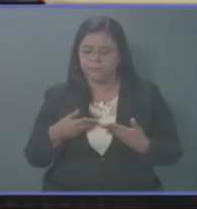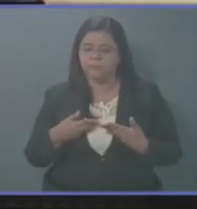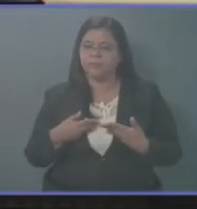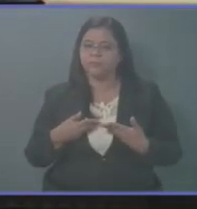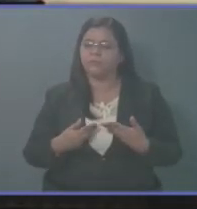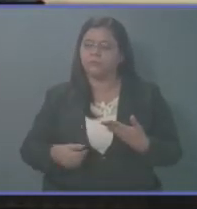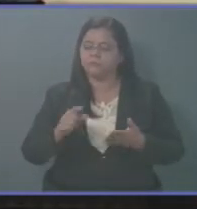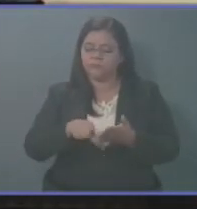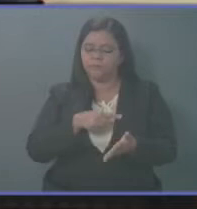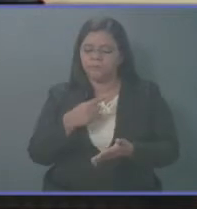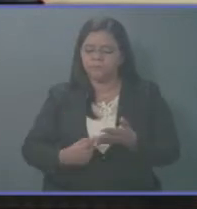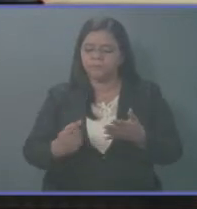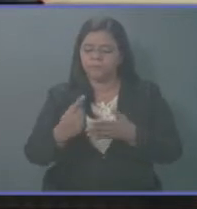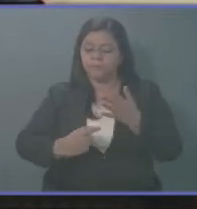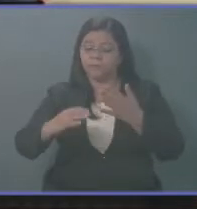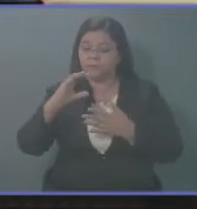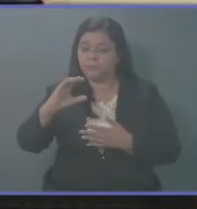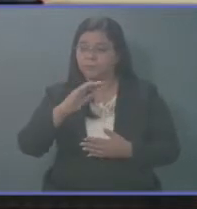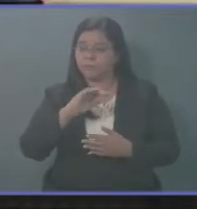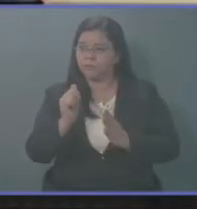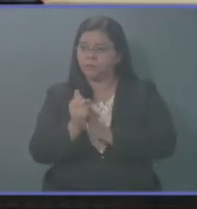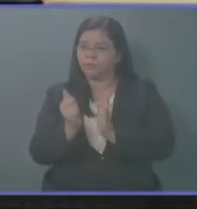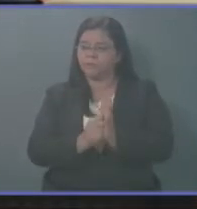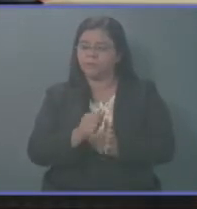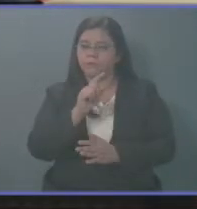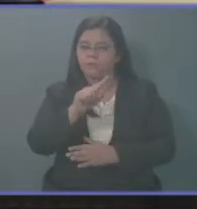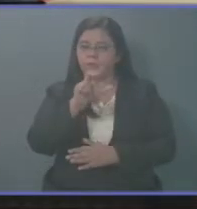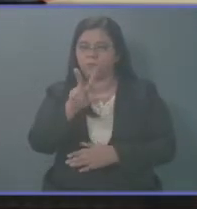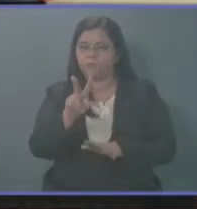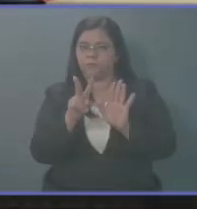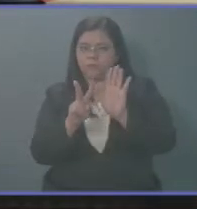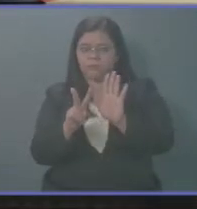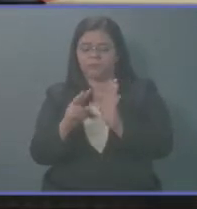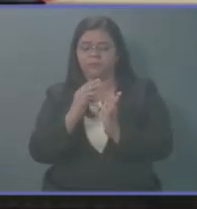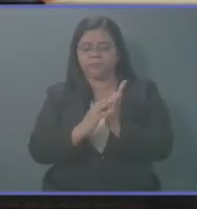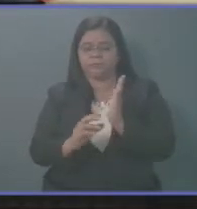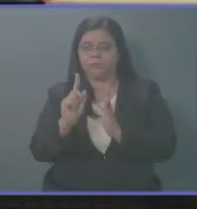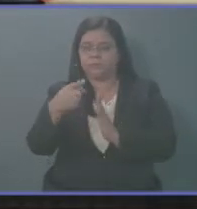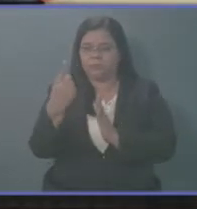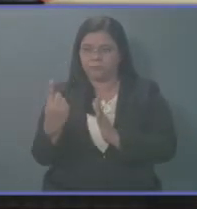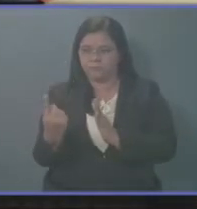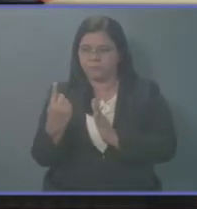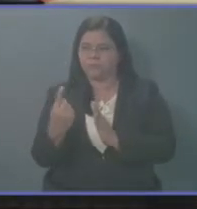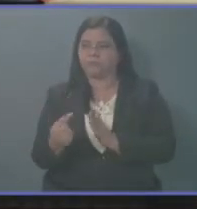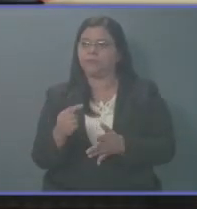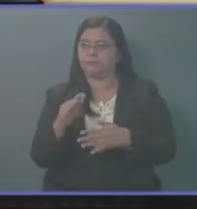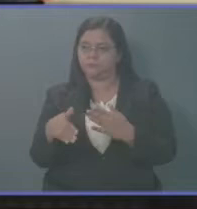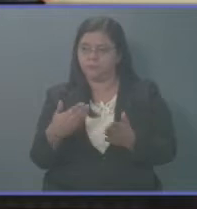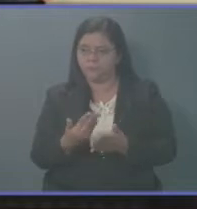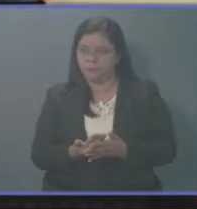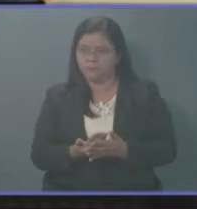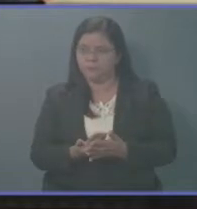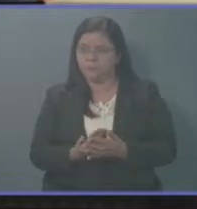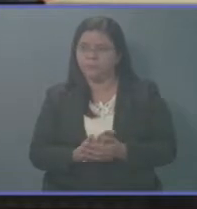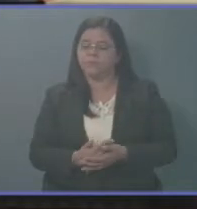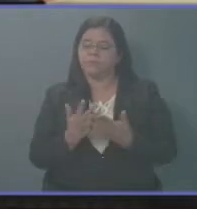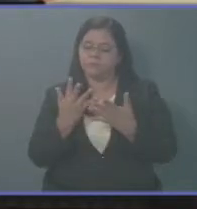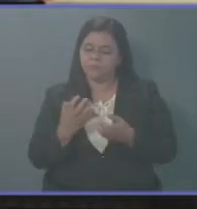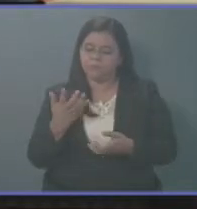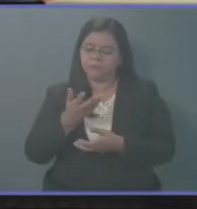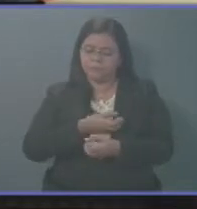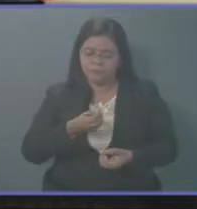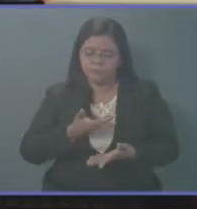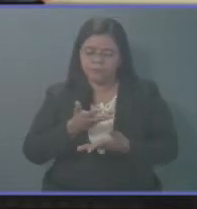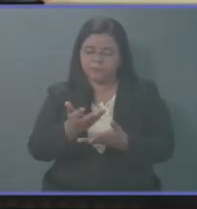me otorga la Constitución de la República en su artículo 137, inciso primero, y por el digno medio de ustedes, devuelvo a esa